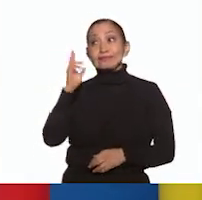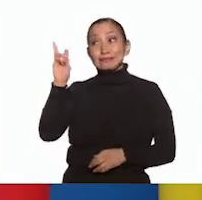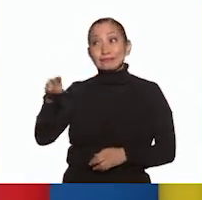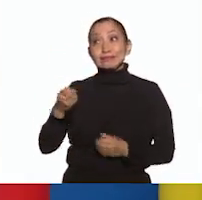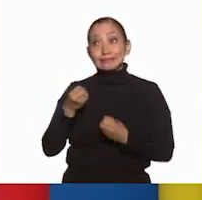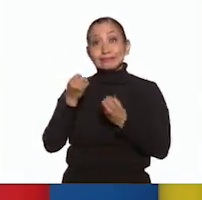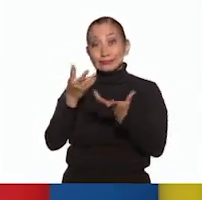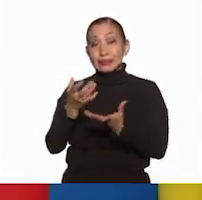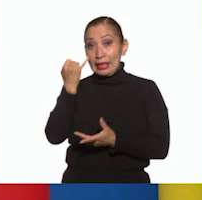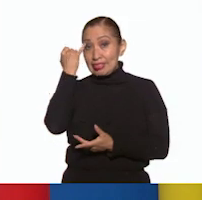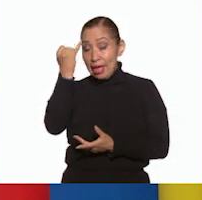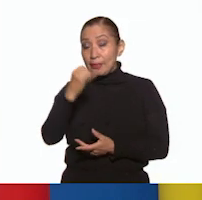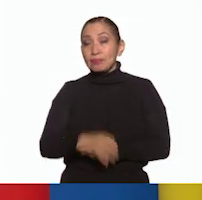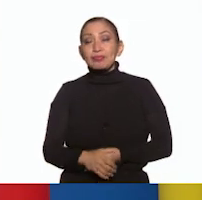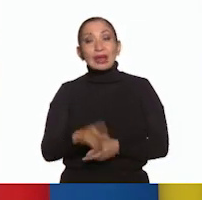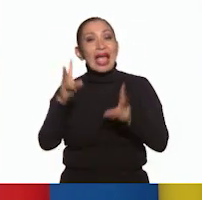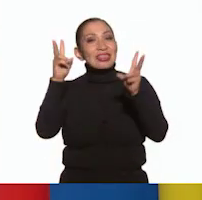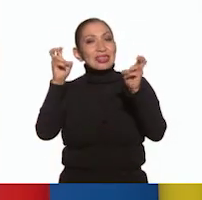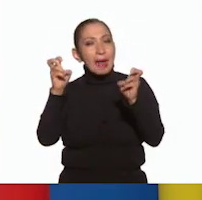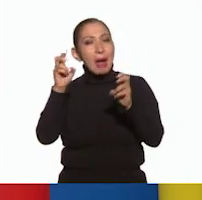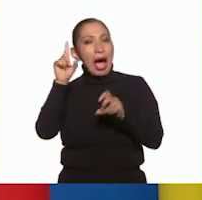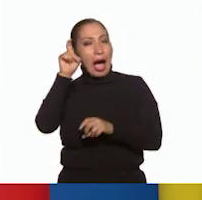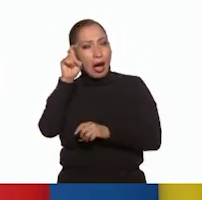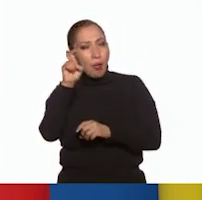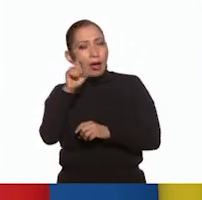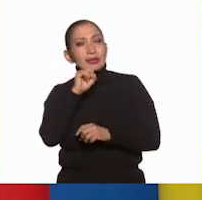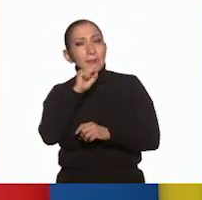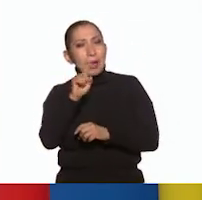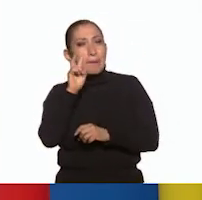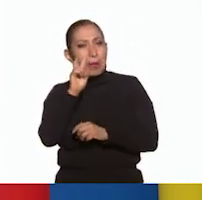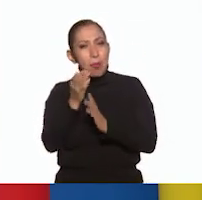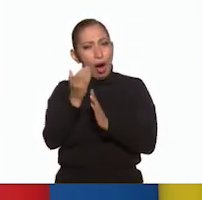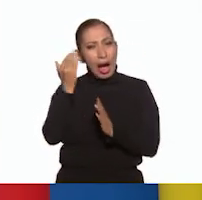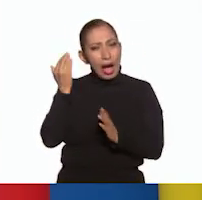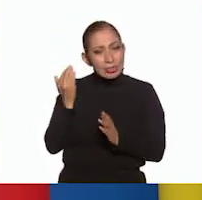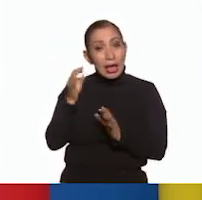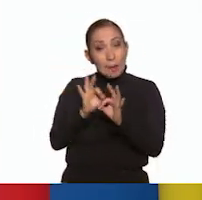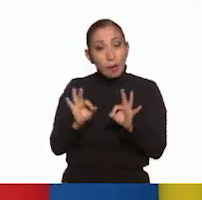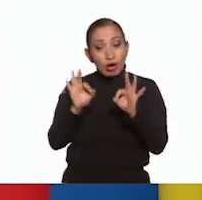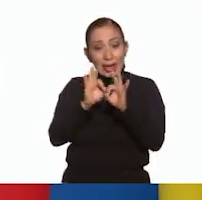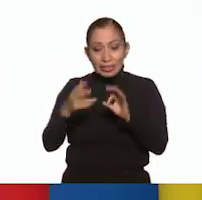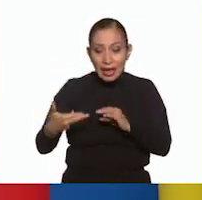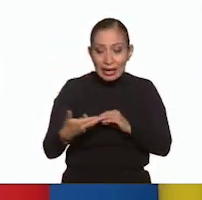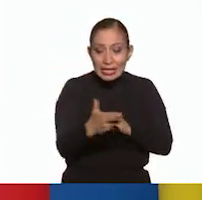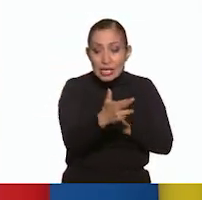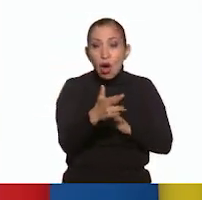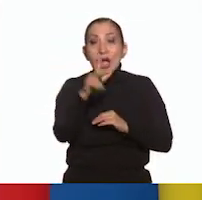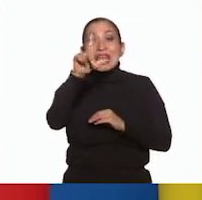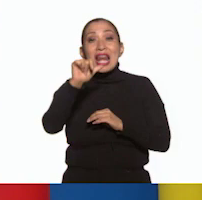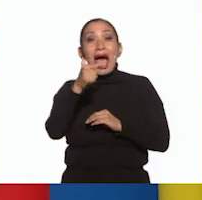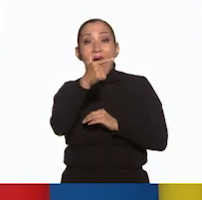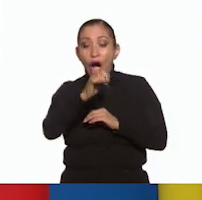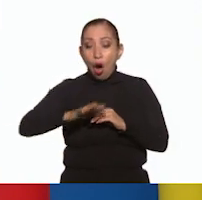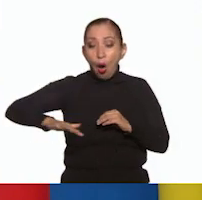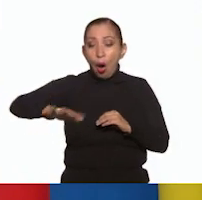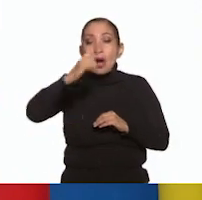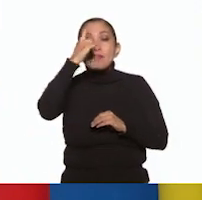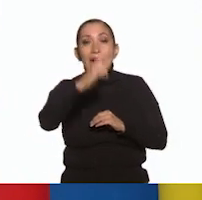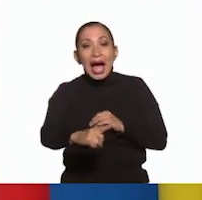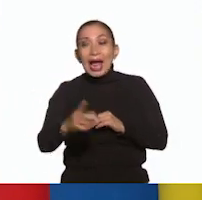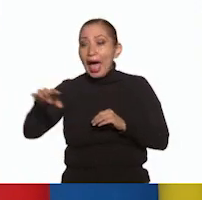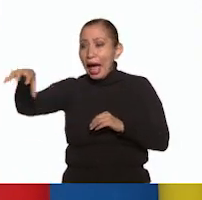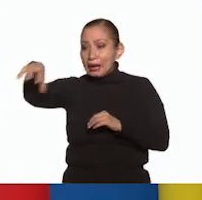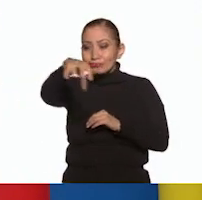aportación. Dentro del tema del agua, también estudiamos la importancia de los ríos y los lagos para el desarrollo de